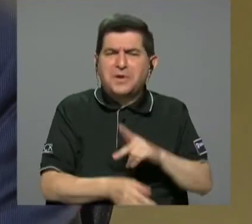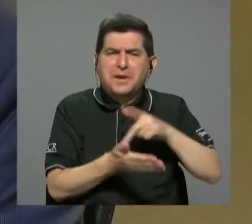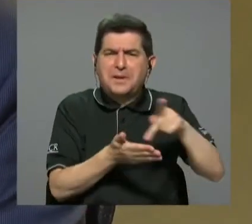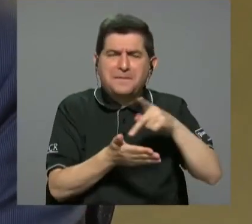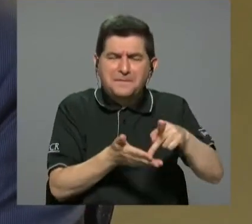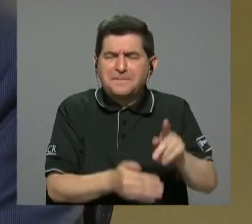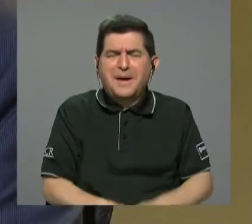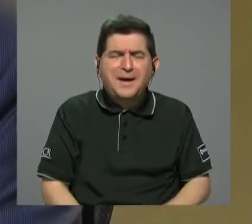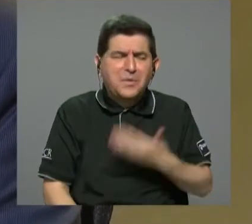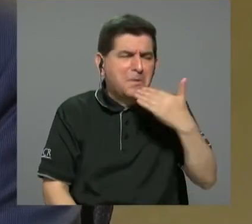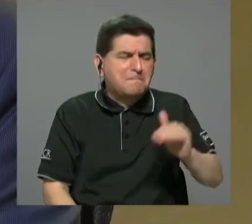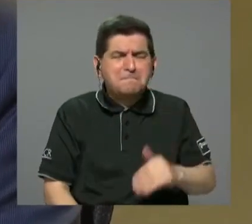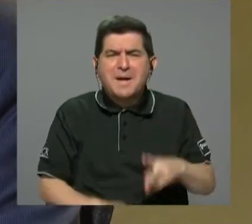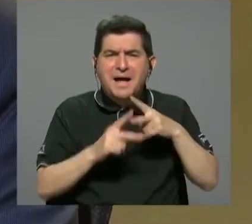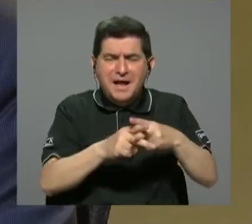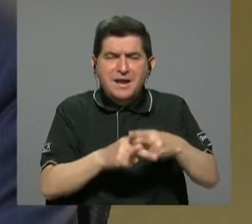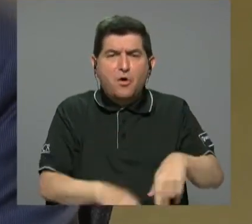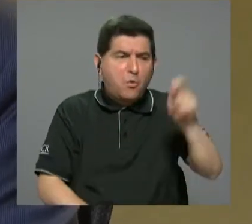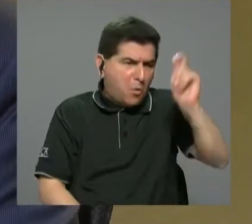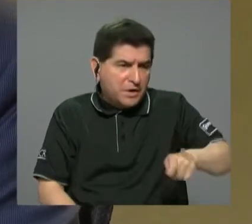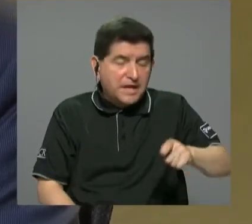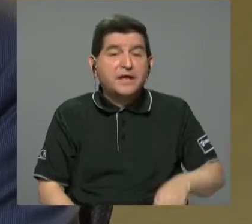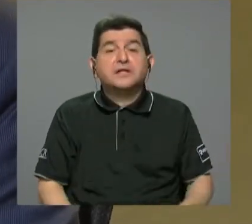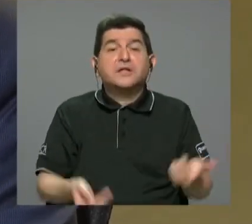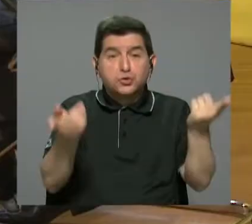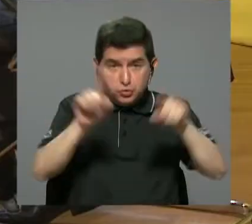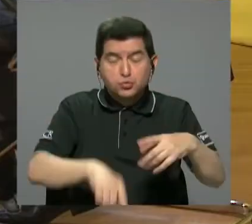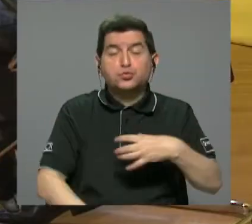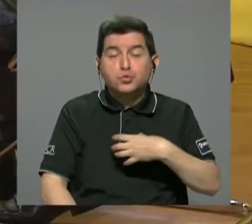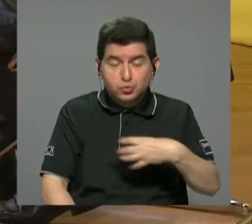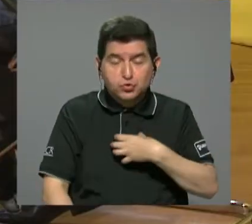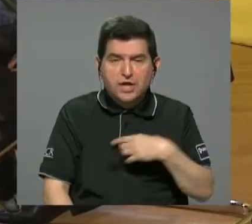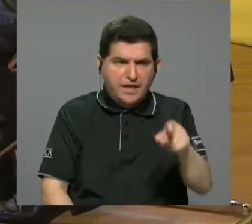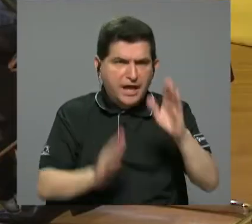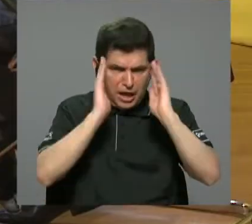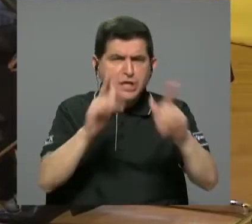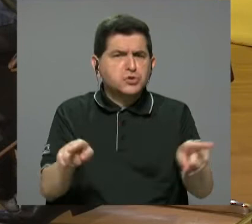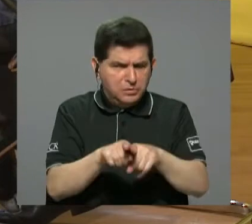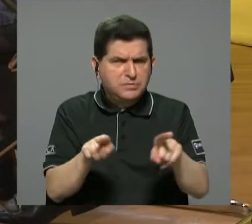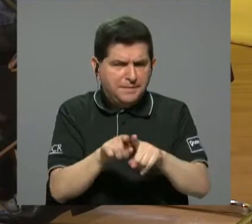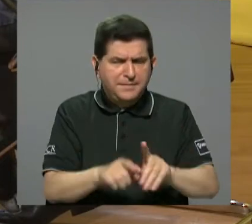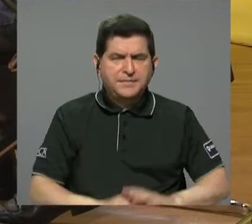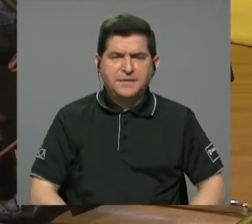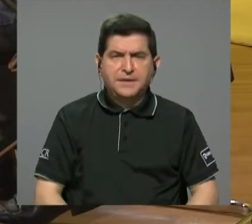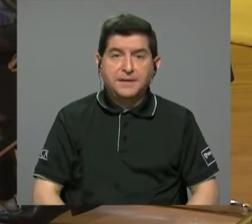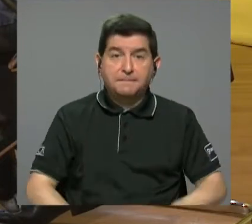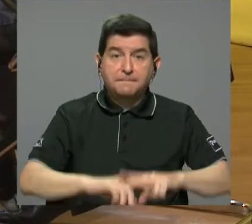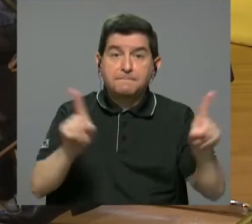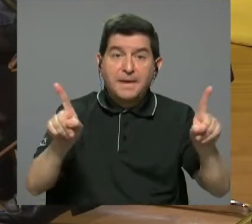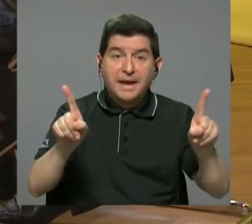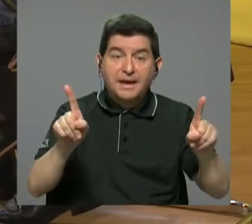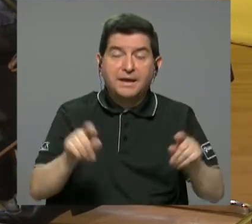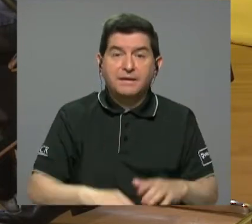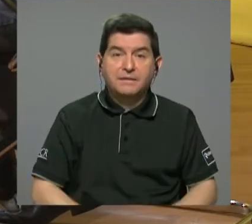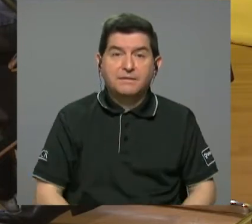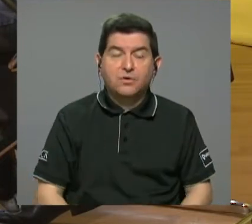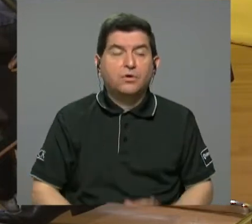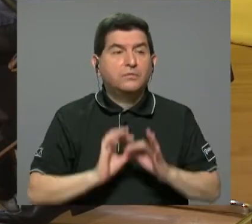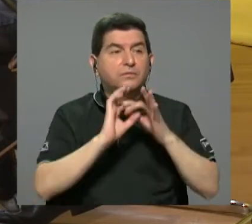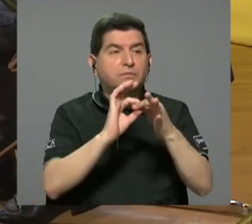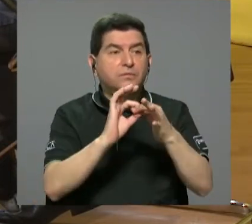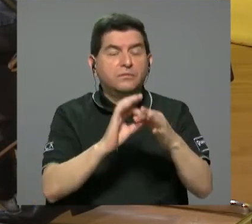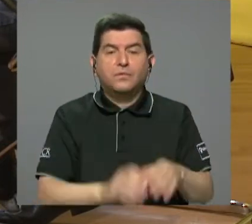porque viene un cobro mal en la tarjeta, que hay muchas de esas quejas. Eso hay que atenderlo también. Tiene que ver más bien con